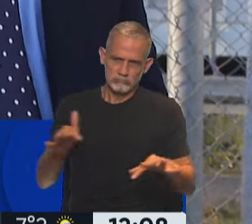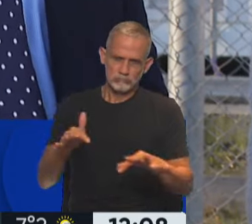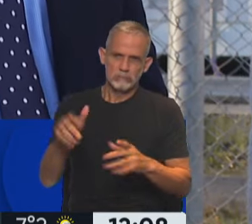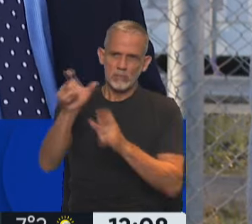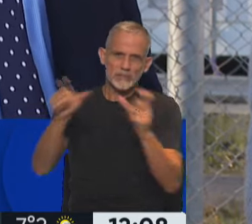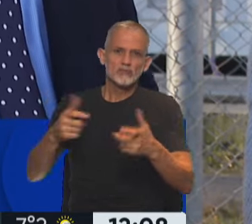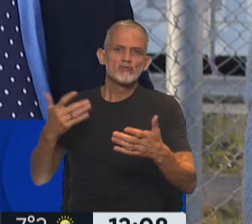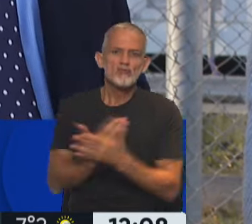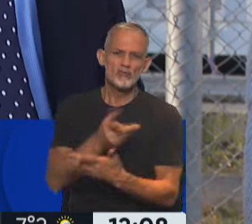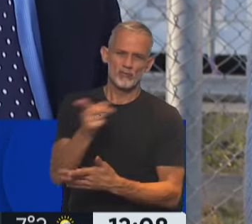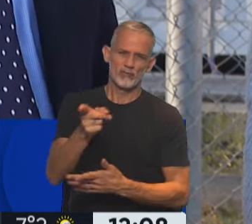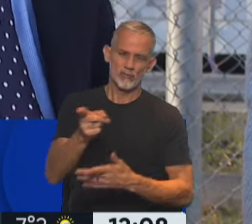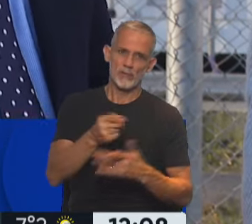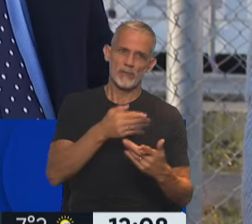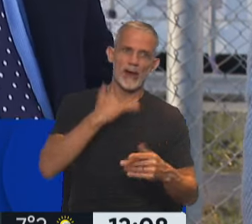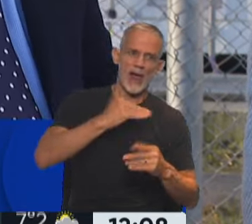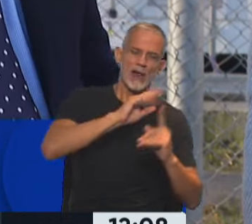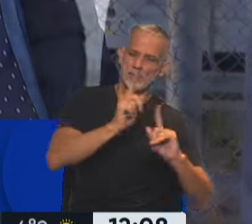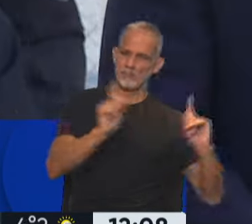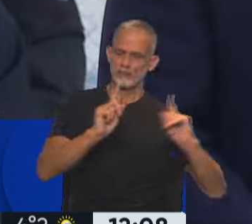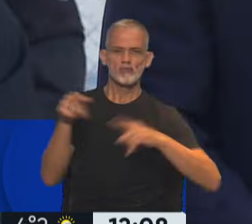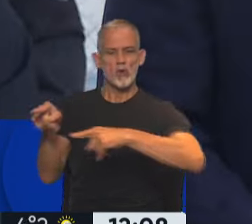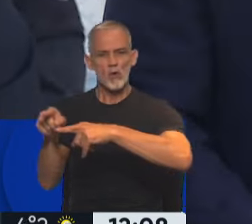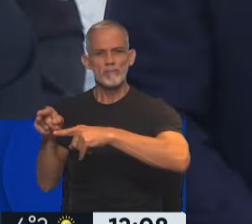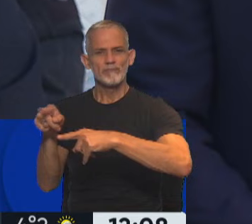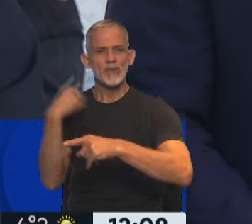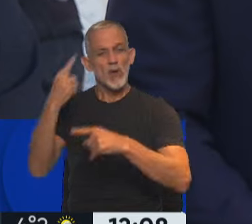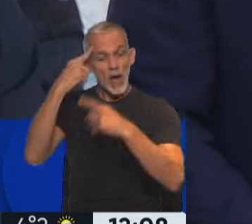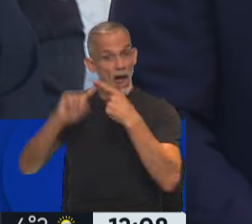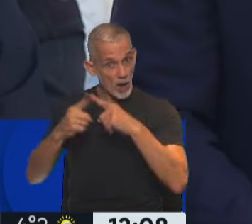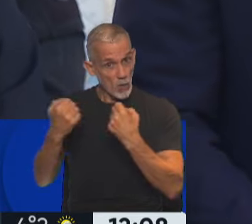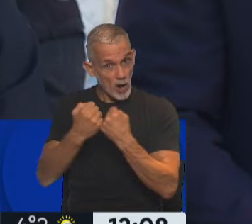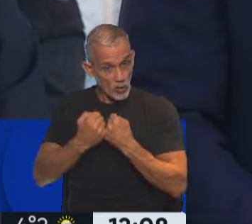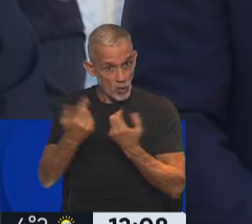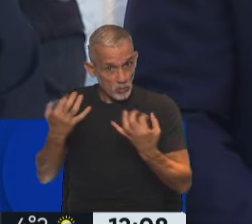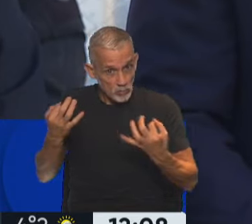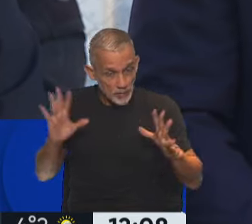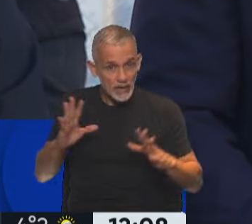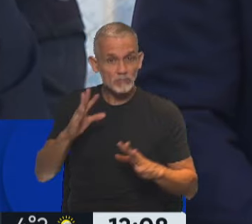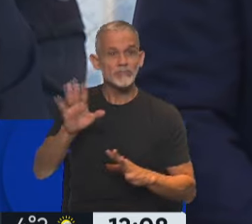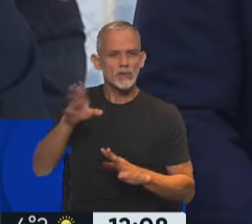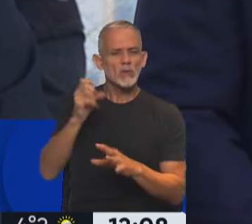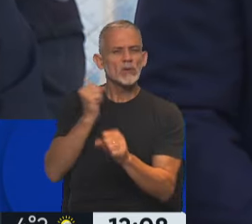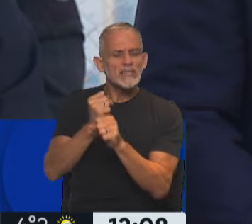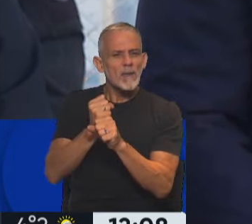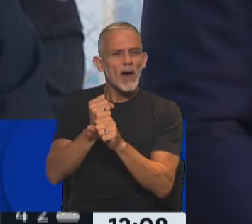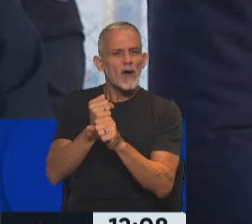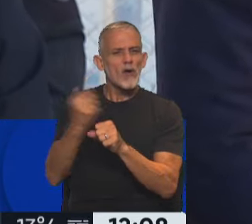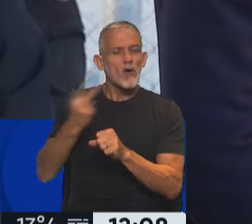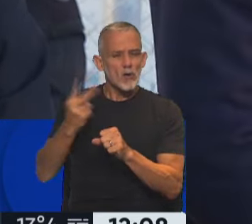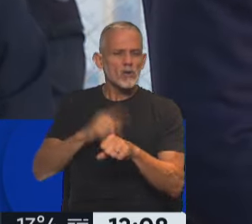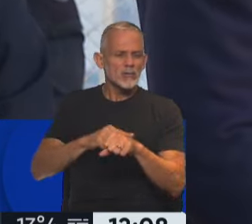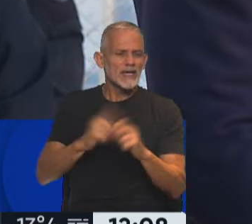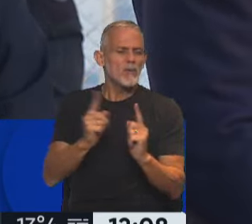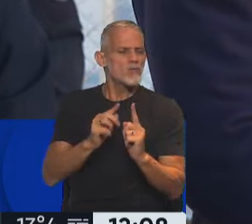víctimas. Hemos llegado a un acuerdo muy interesante y es el principio de un trabajo de largo